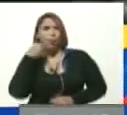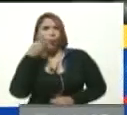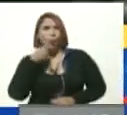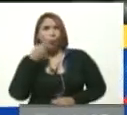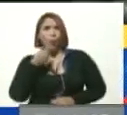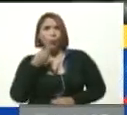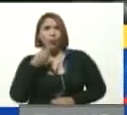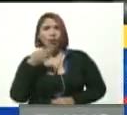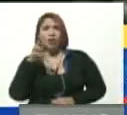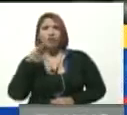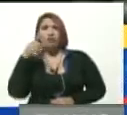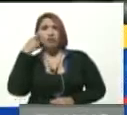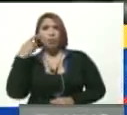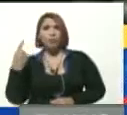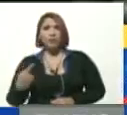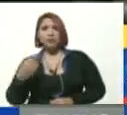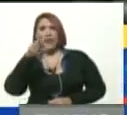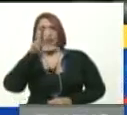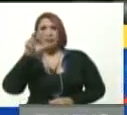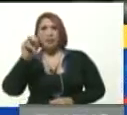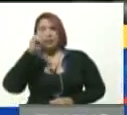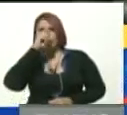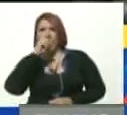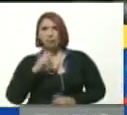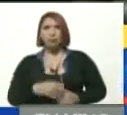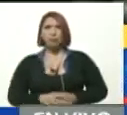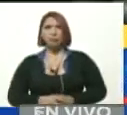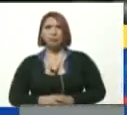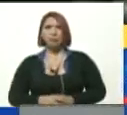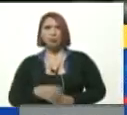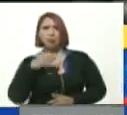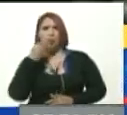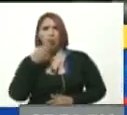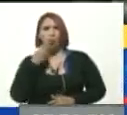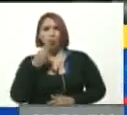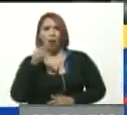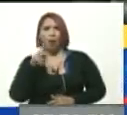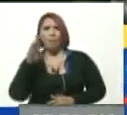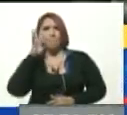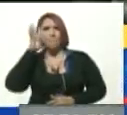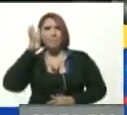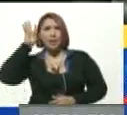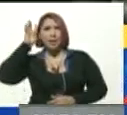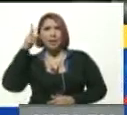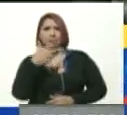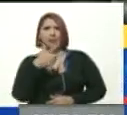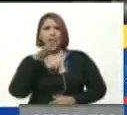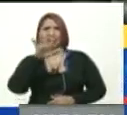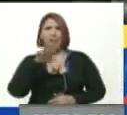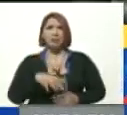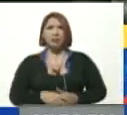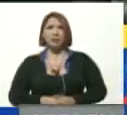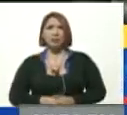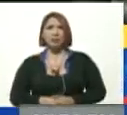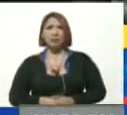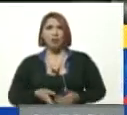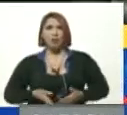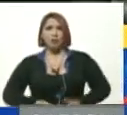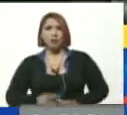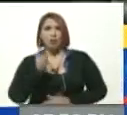como Robexa de 30. Muchachitos como Pedro Infantino de 35, como Nicolás